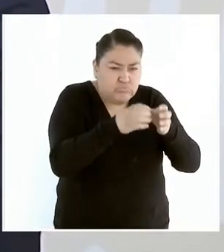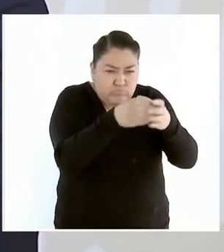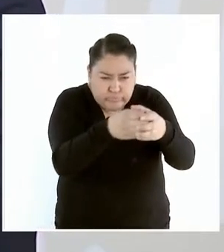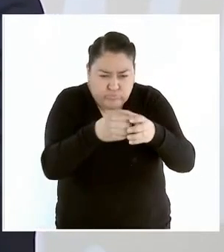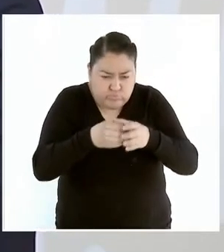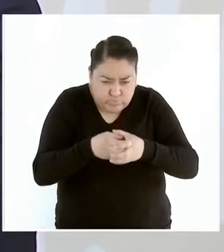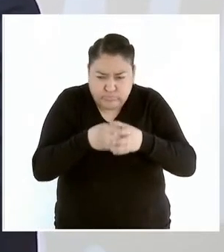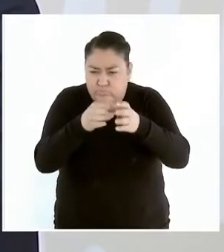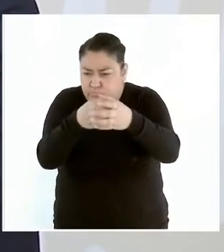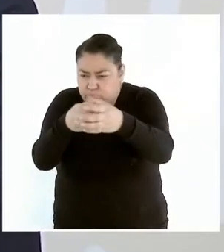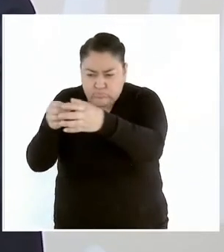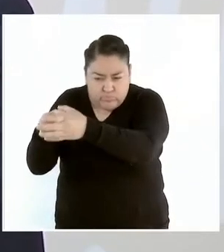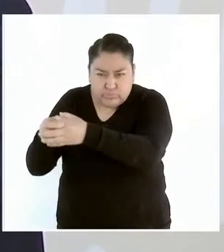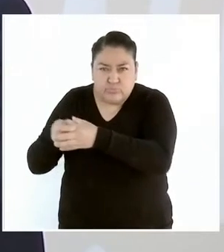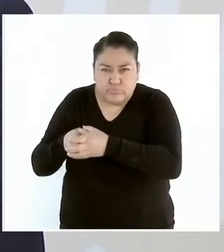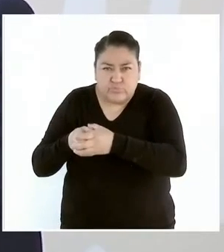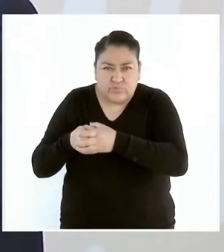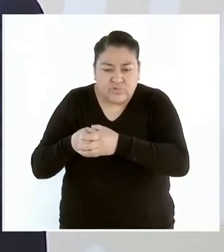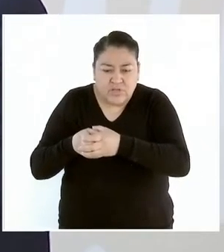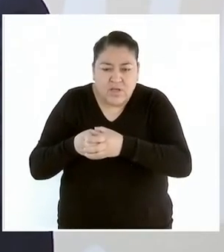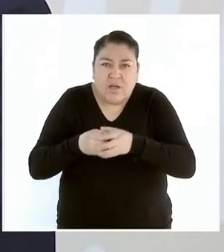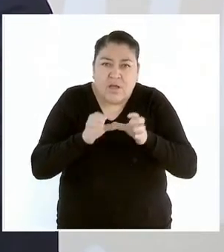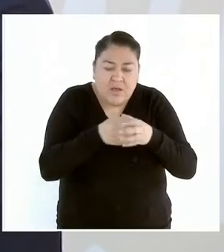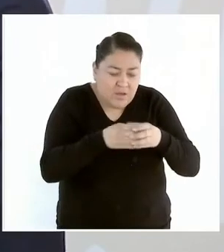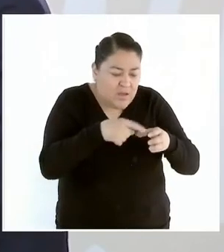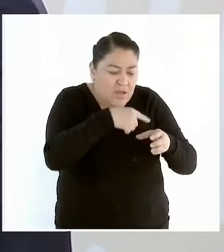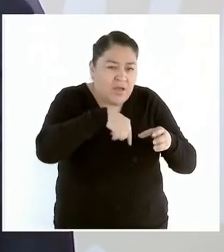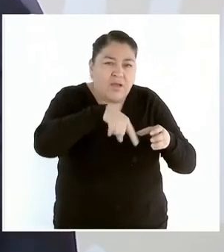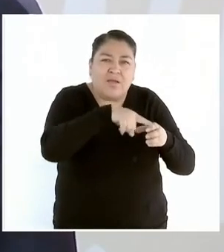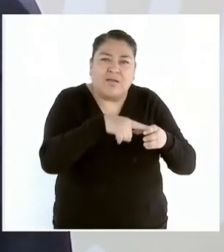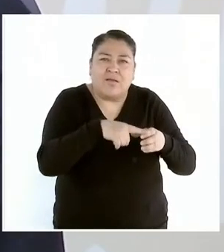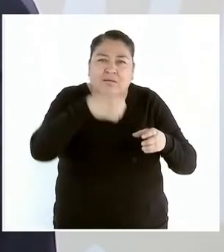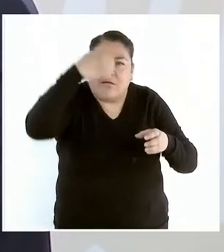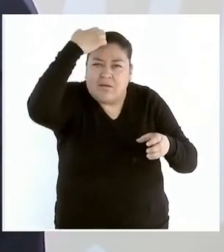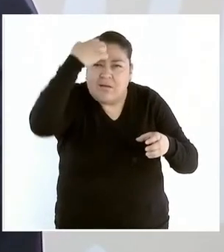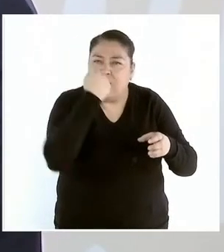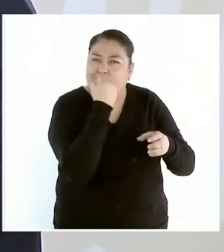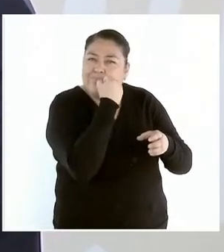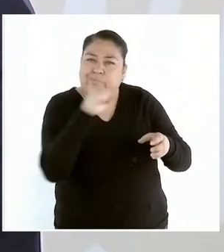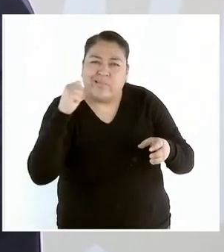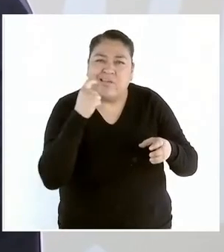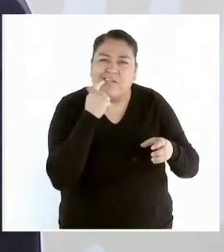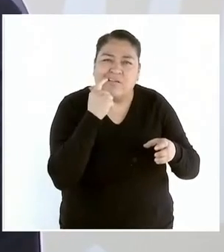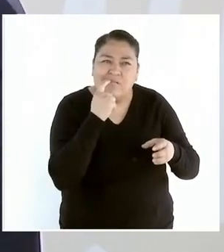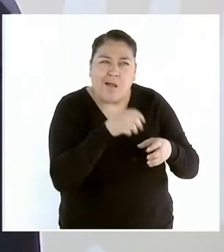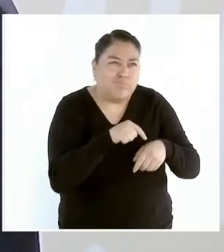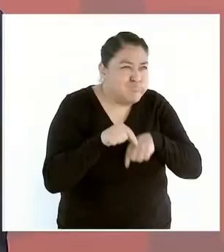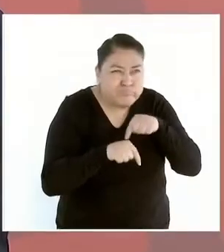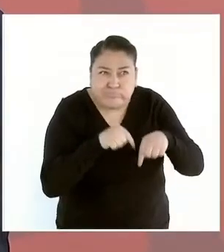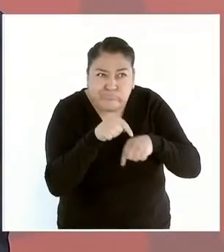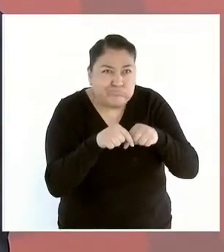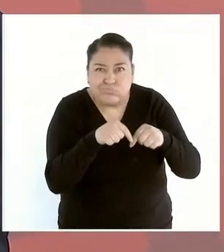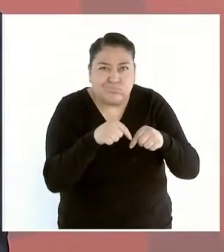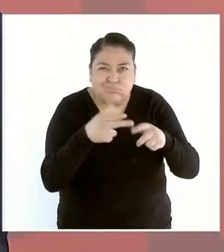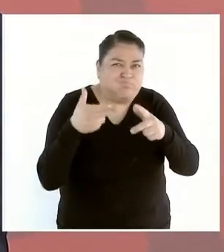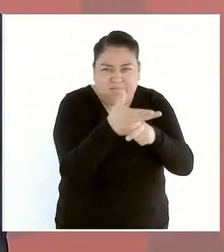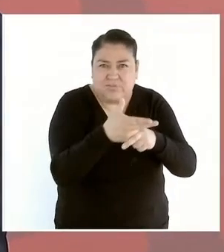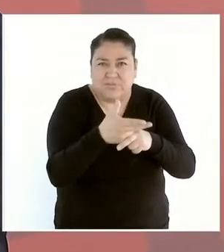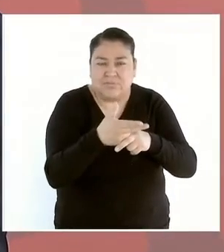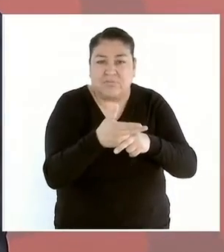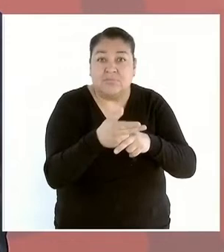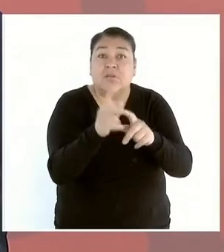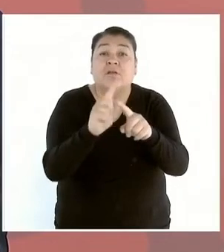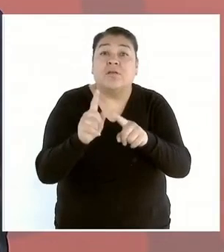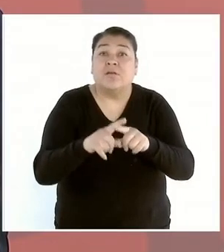que empleaban eficaces tácticas guerrilleras y que se